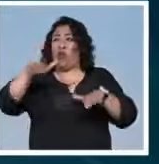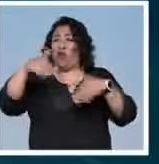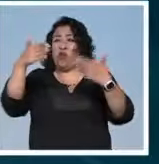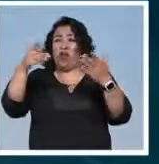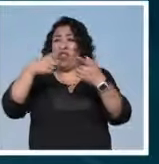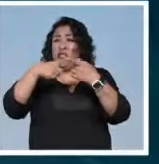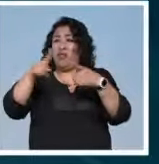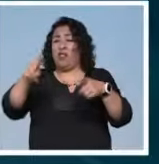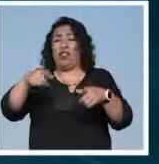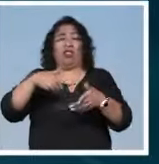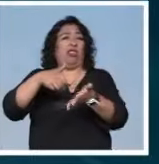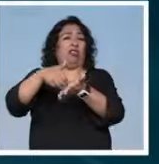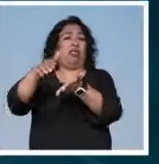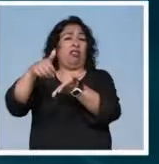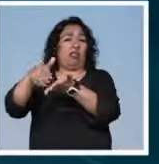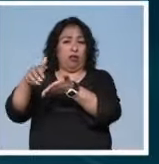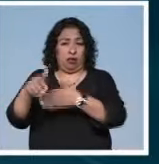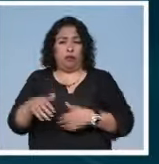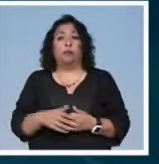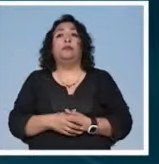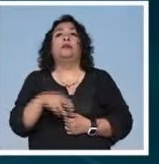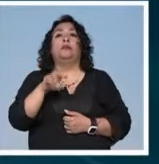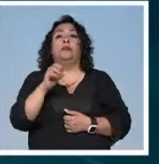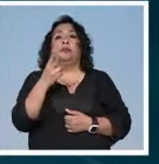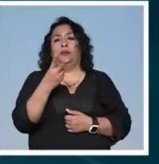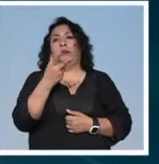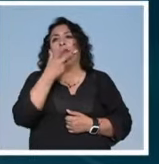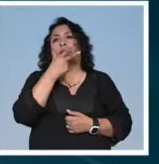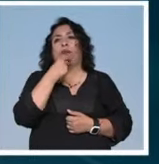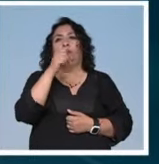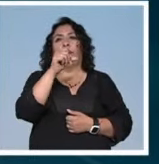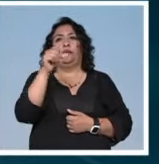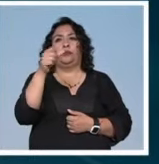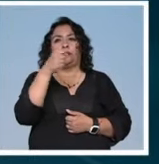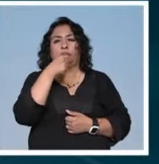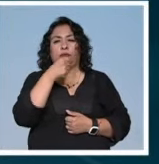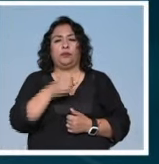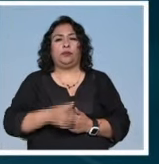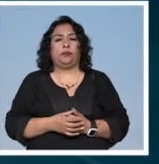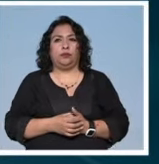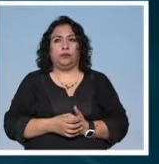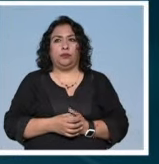que es extranjero. Noticias 22, Alberto Aranda.